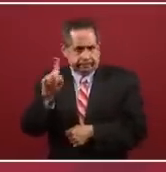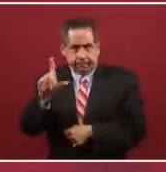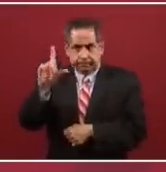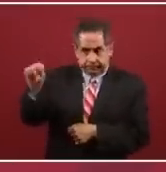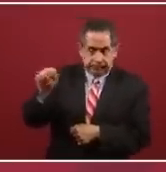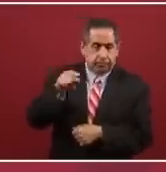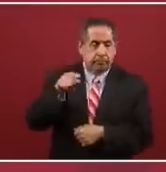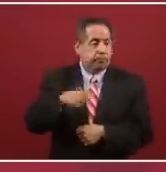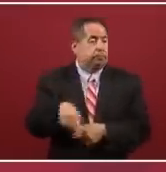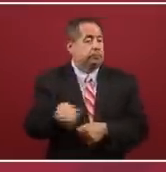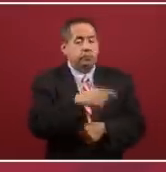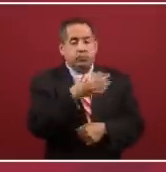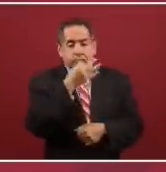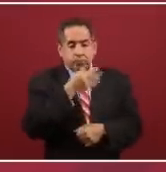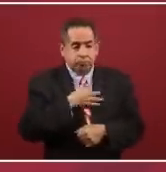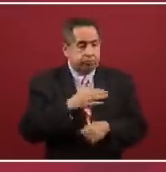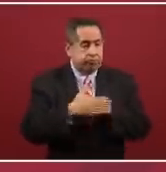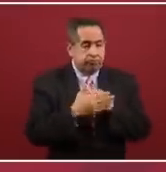ya informaron